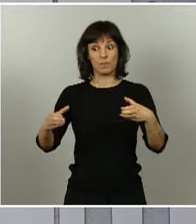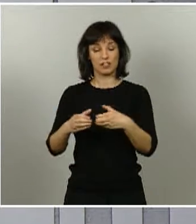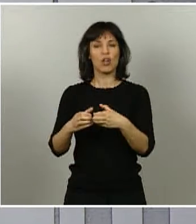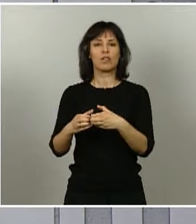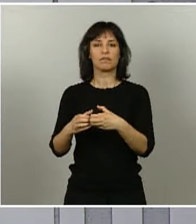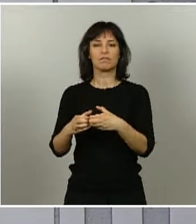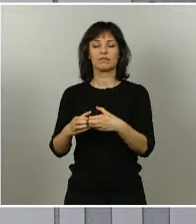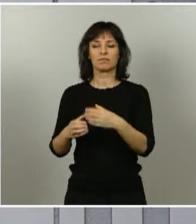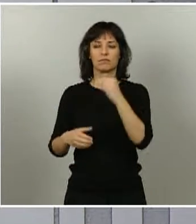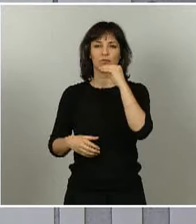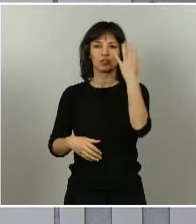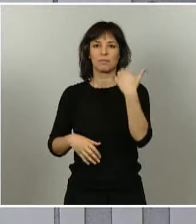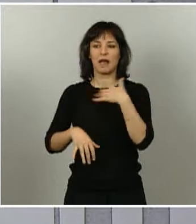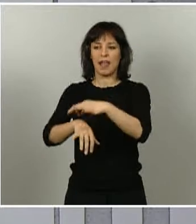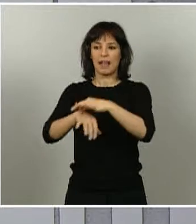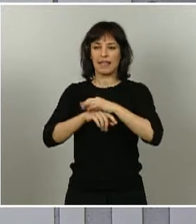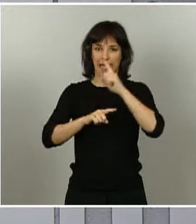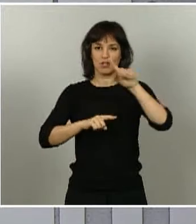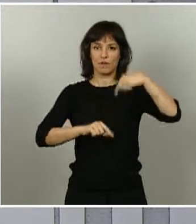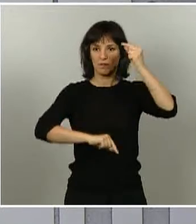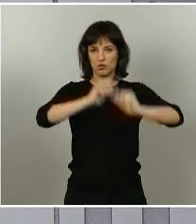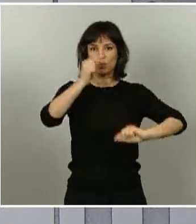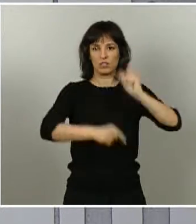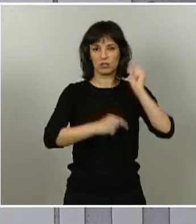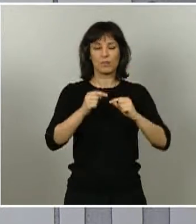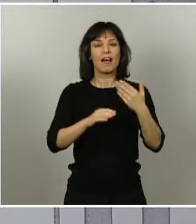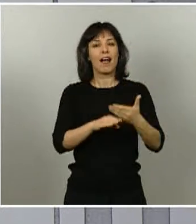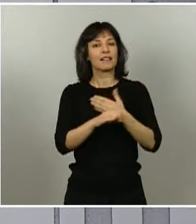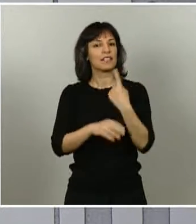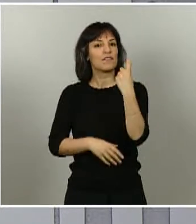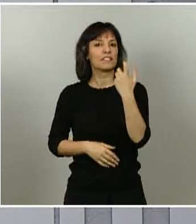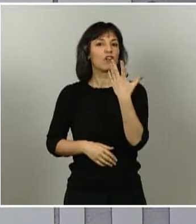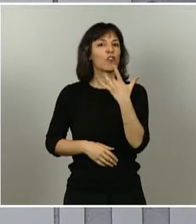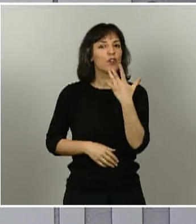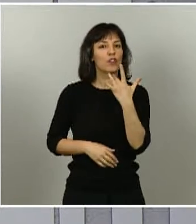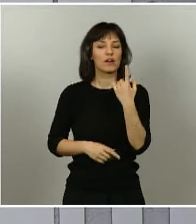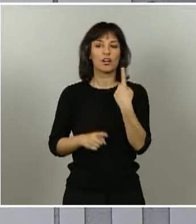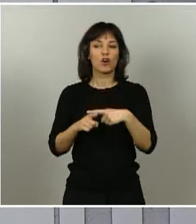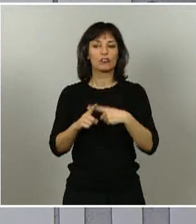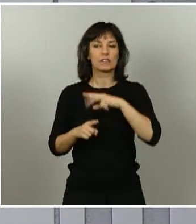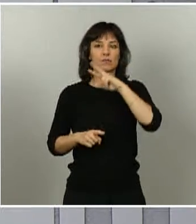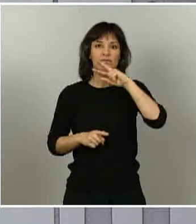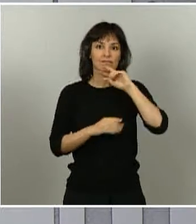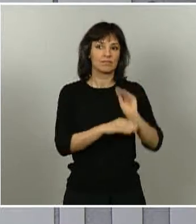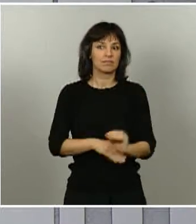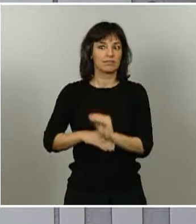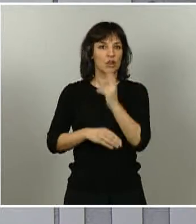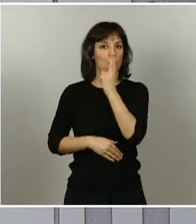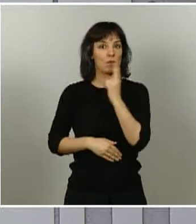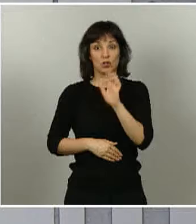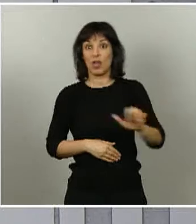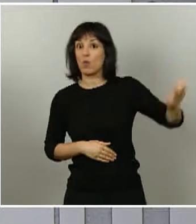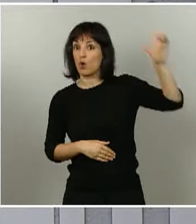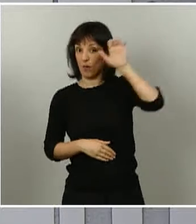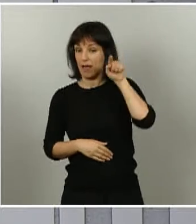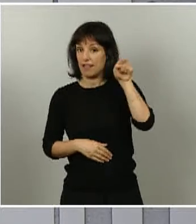también conozcamos cuáles son los elementos que tenemos que preservar en nuestro compromiso europeo, en nuestro compromiso con